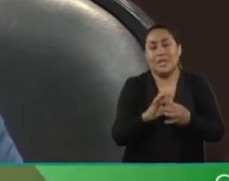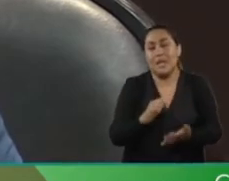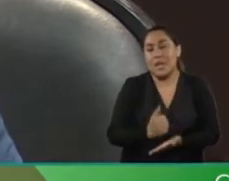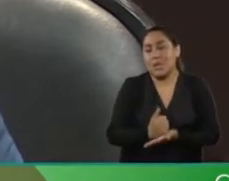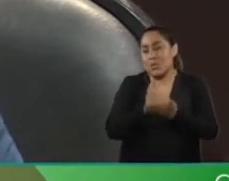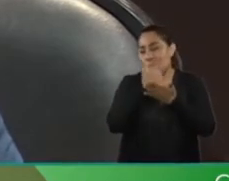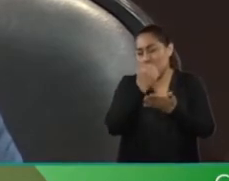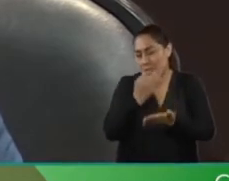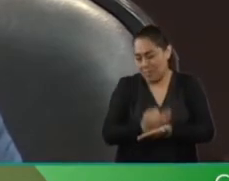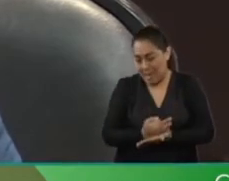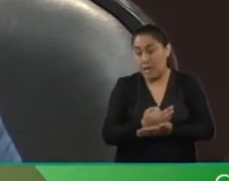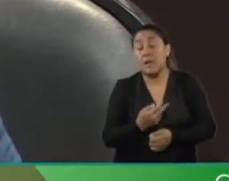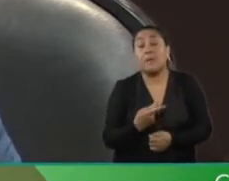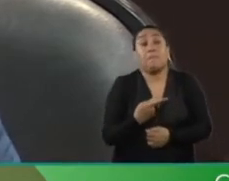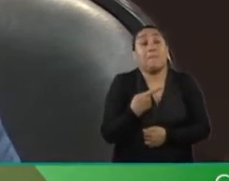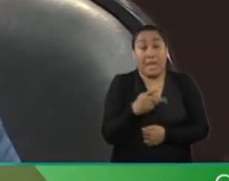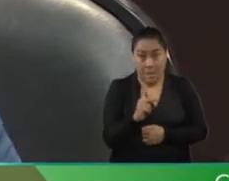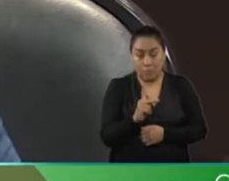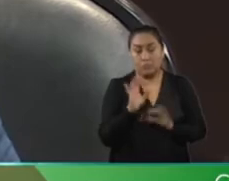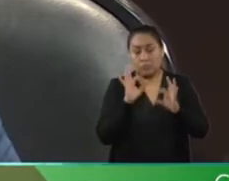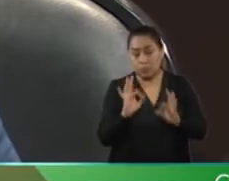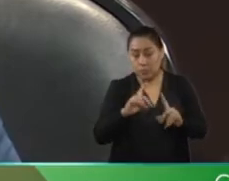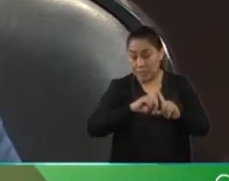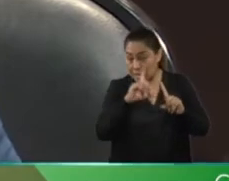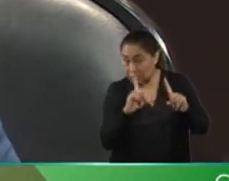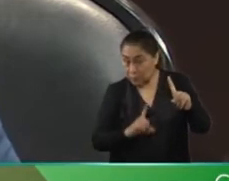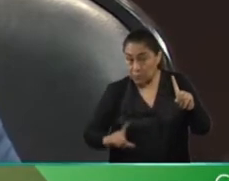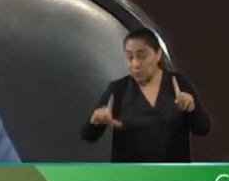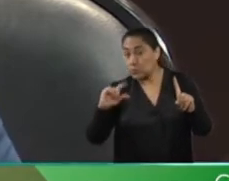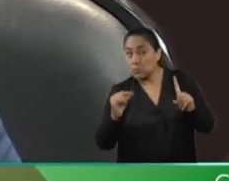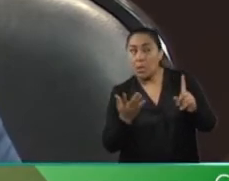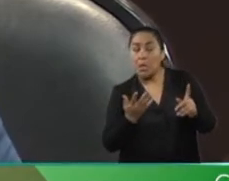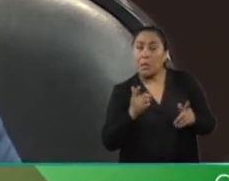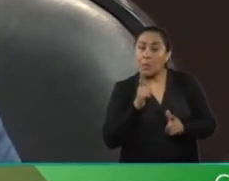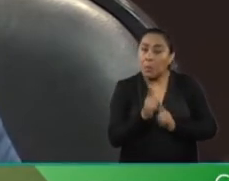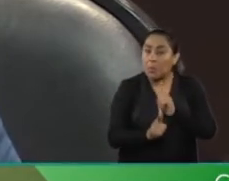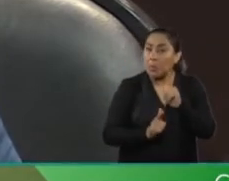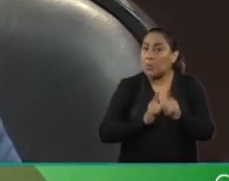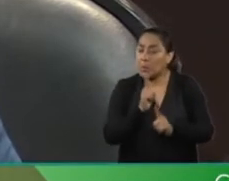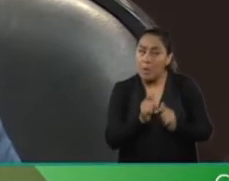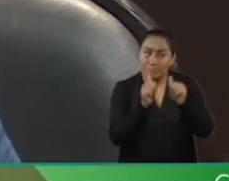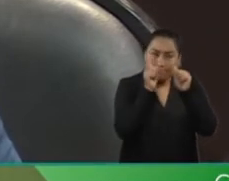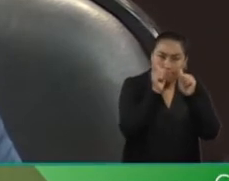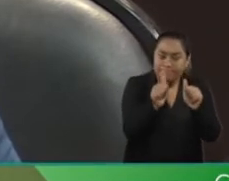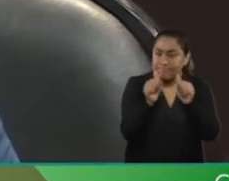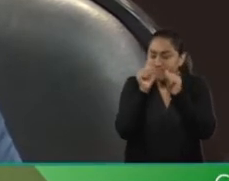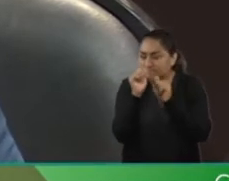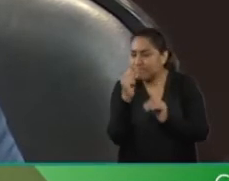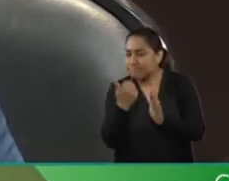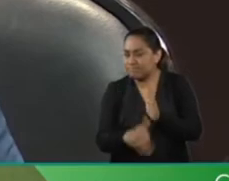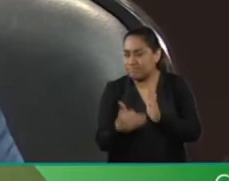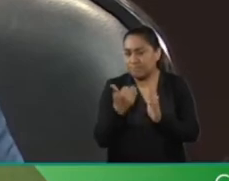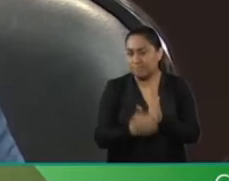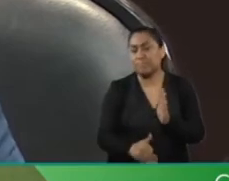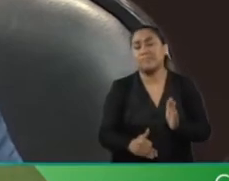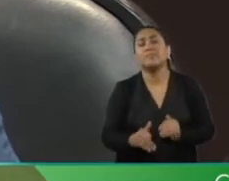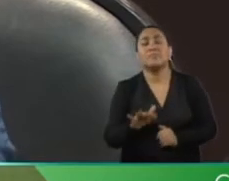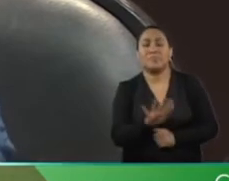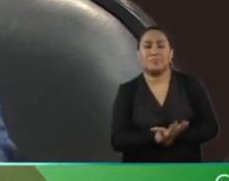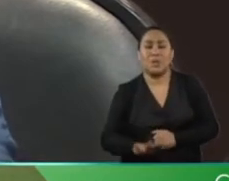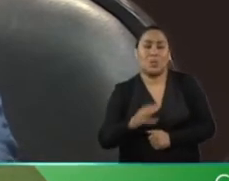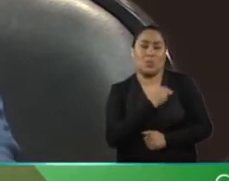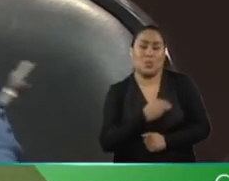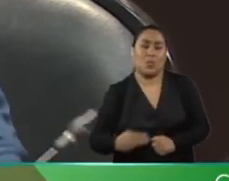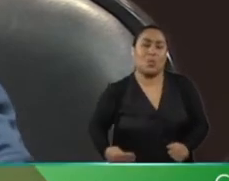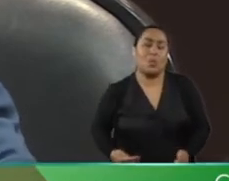Sin embargo, a nivel nacional, los avances han sido lentos y limitados, con el reconocimiento del municipio libre como la